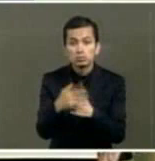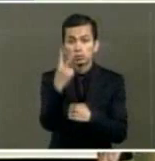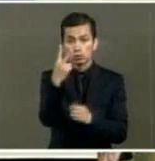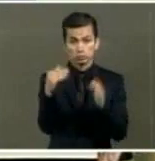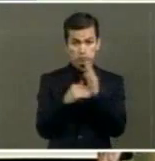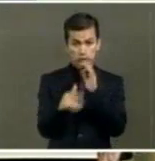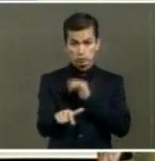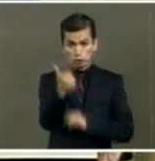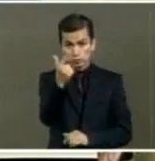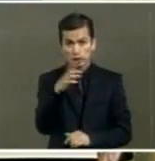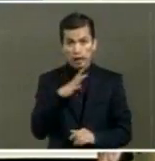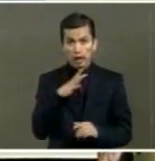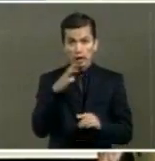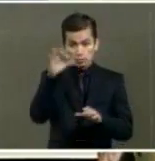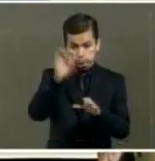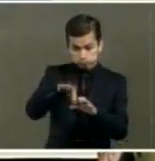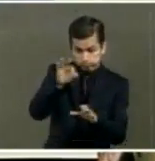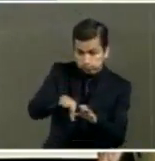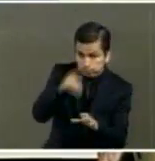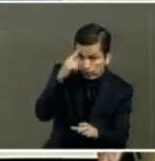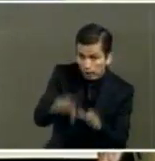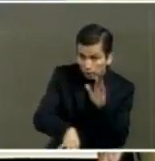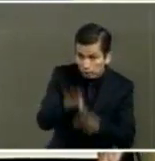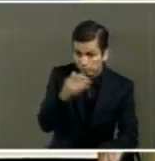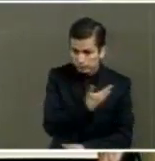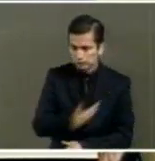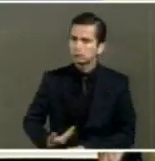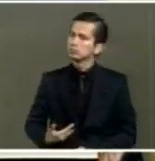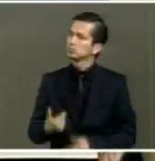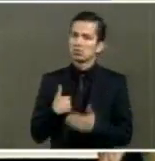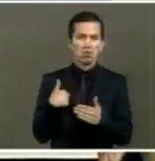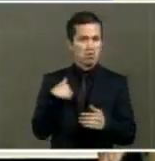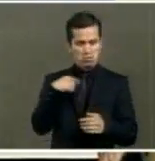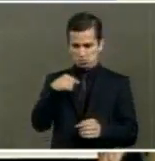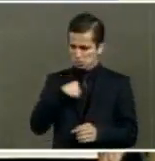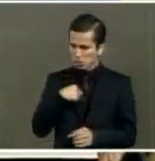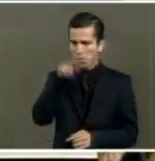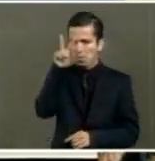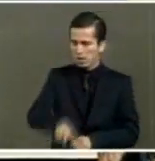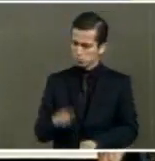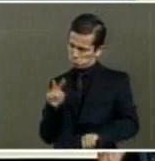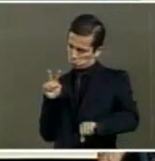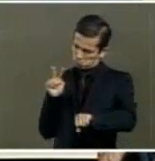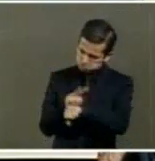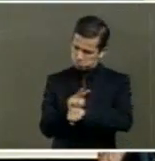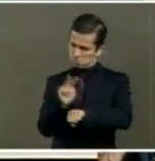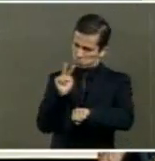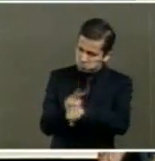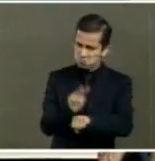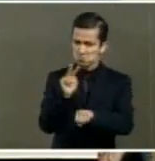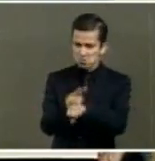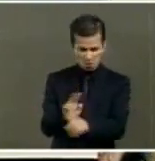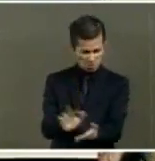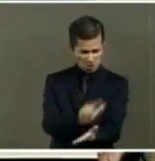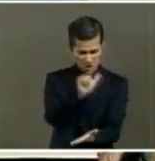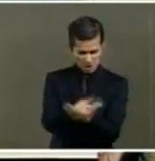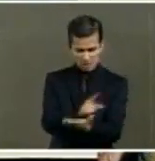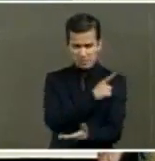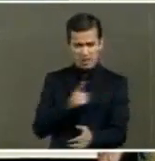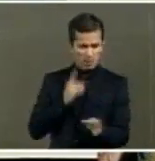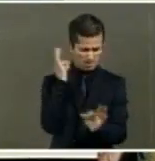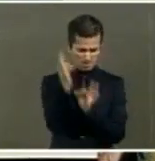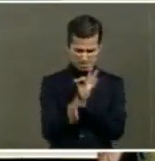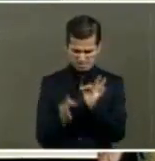2012, seré escrupuloso en la observancia de la ley y haré lo que corresponde al presidente para que